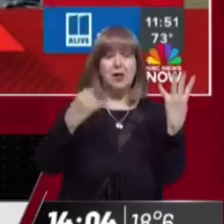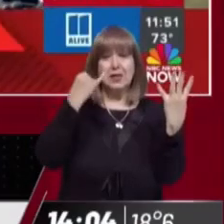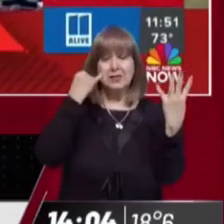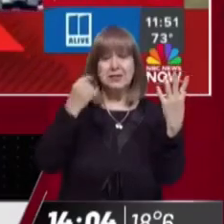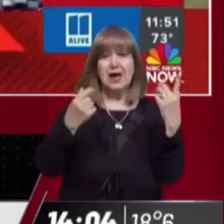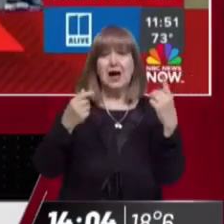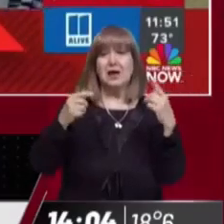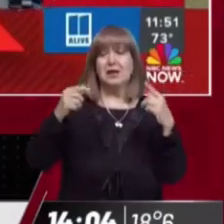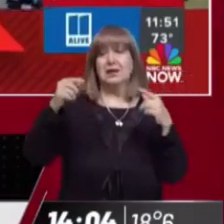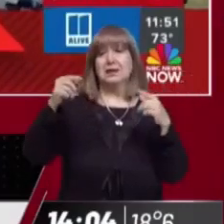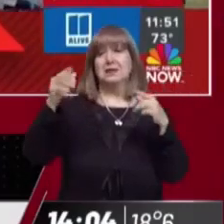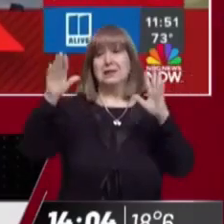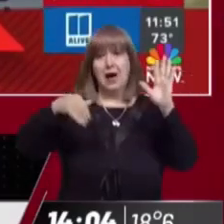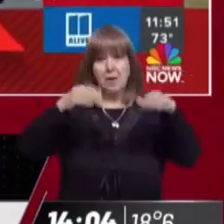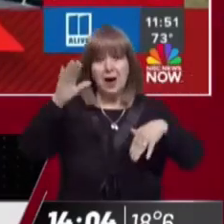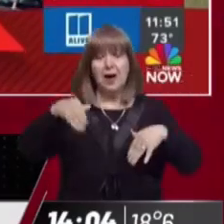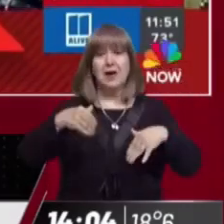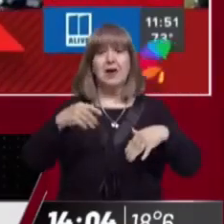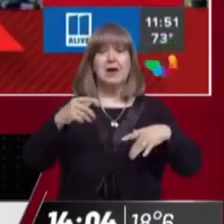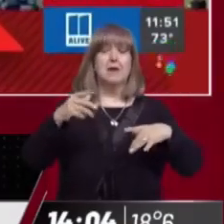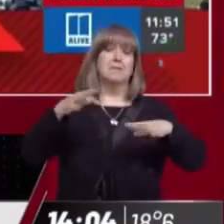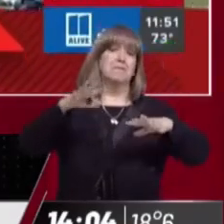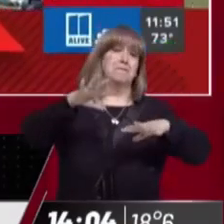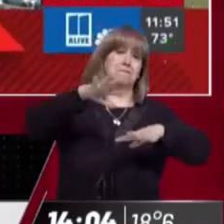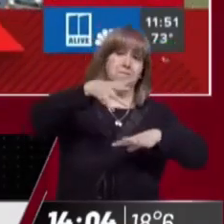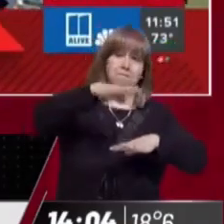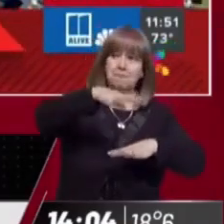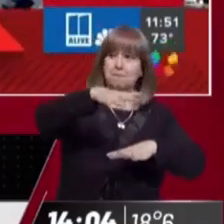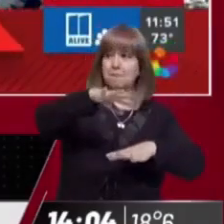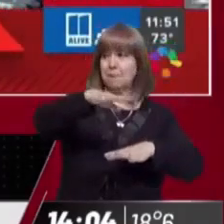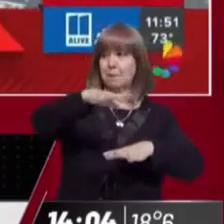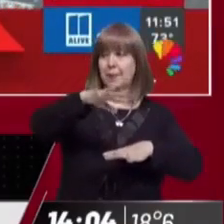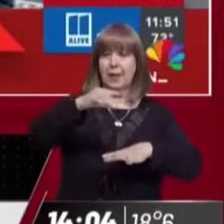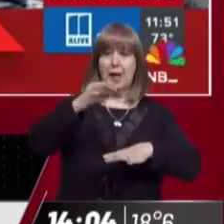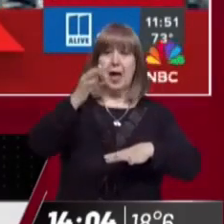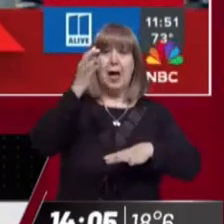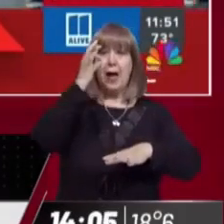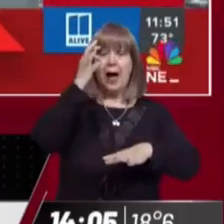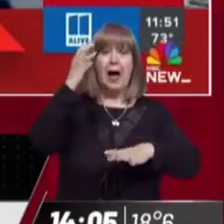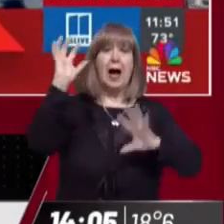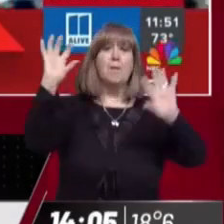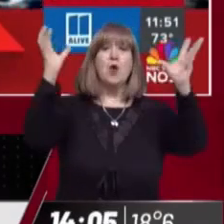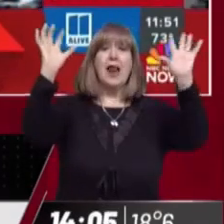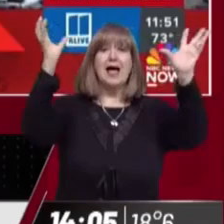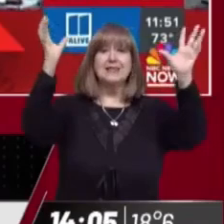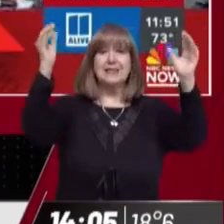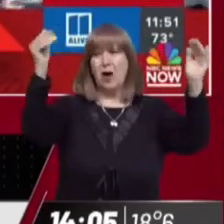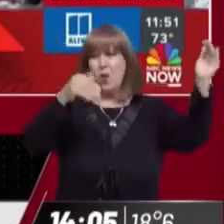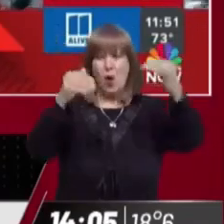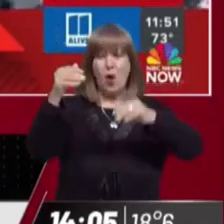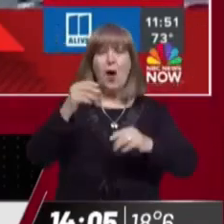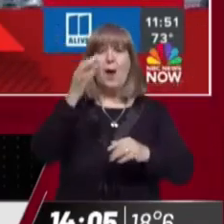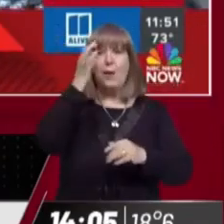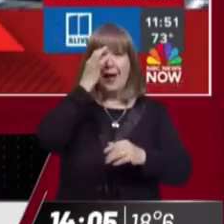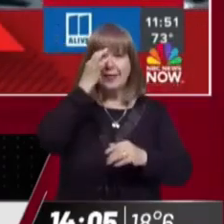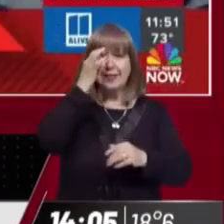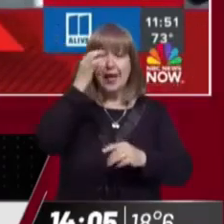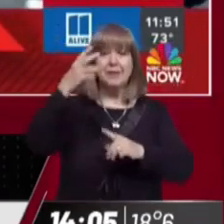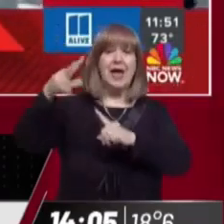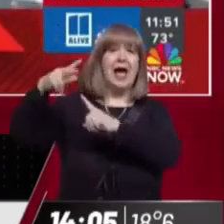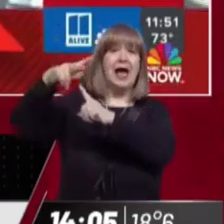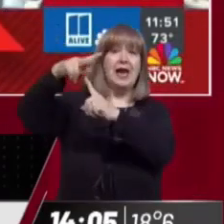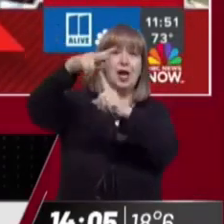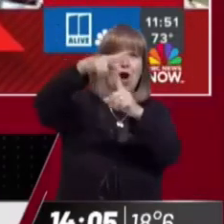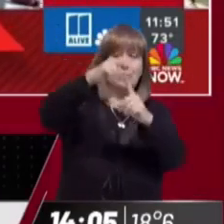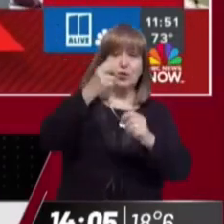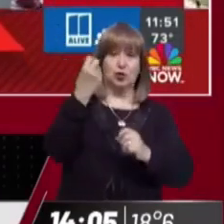sido convocados al lugar eh cerca de eh 20 ambulancias y dos helicópteros sanitarios que se